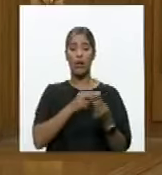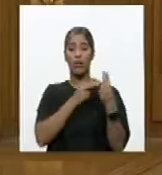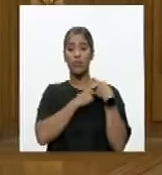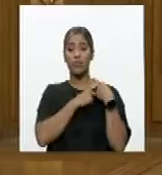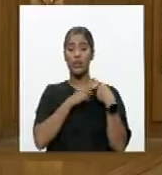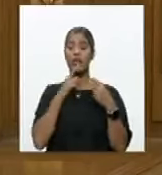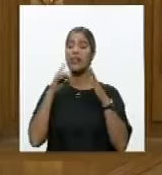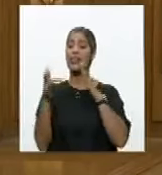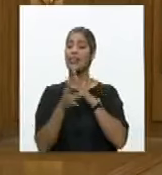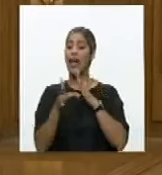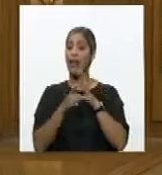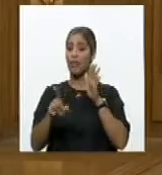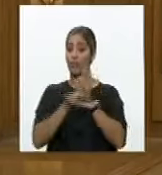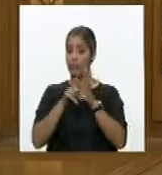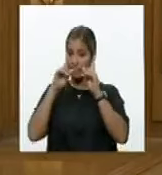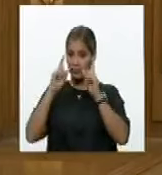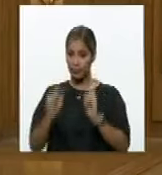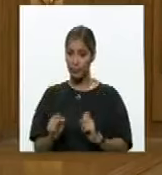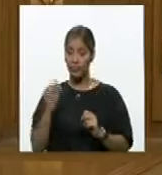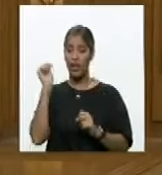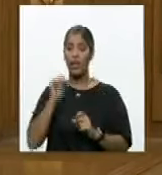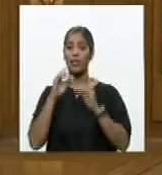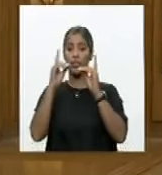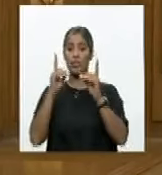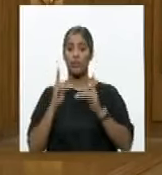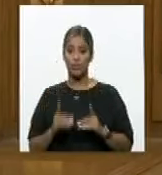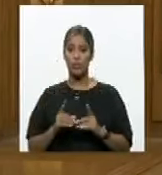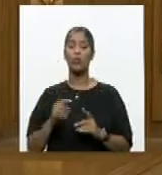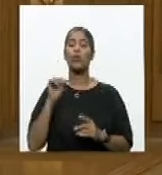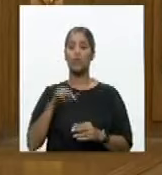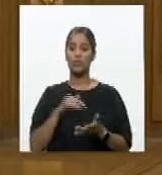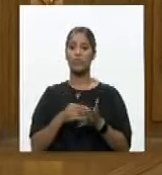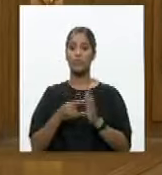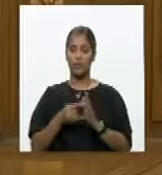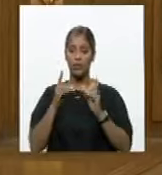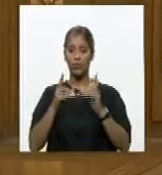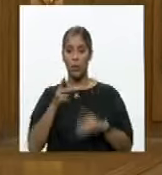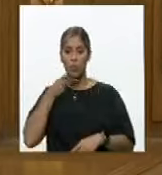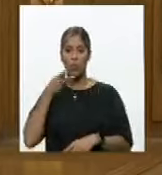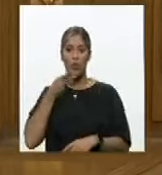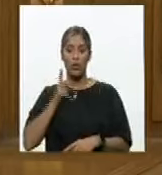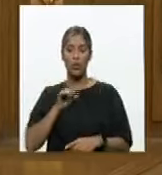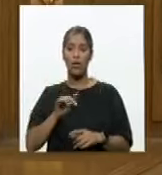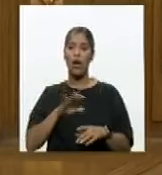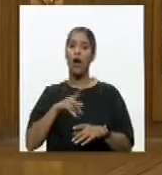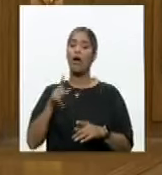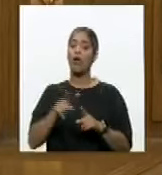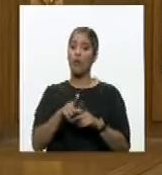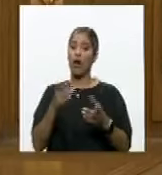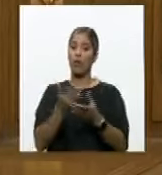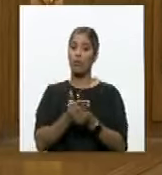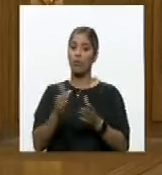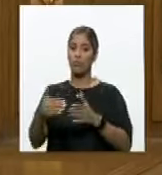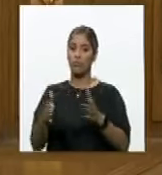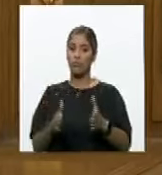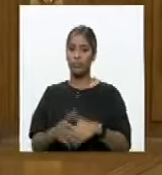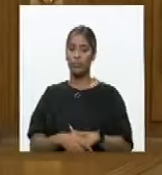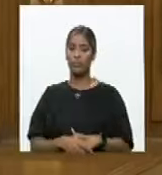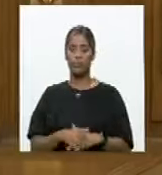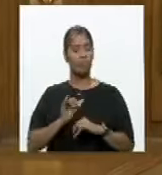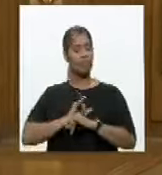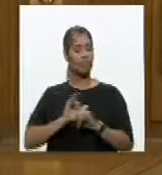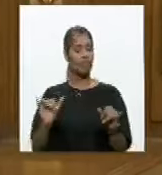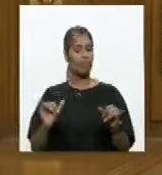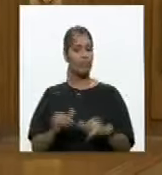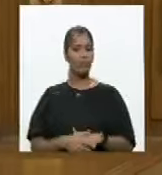comité técnico jurídico, y esta decisión es una decisión política, la cual reposa en el seno de la Cámara. Es